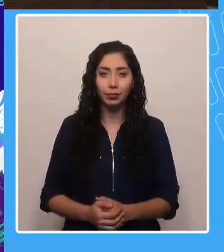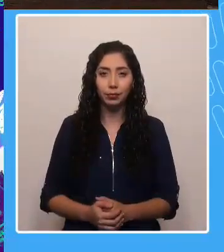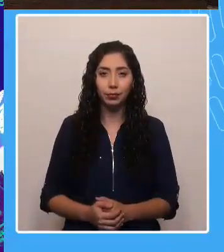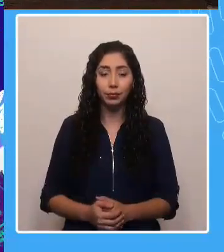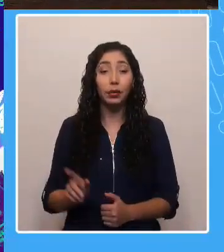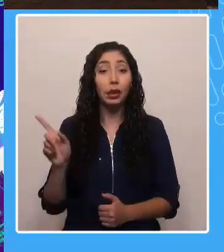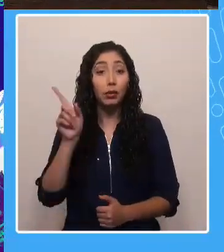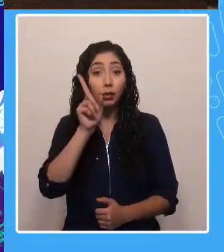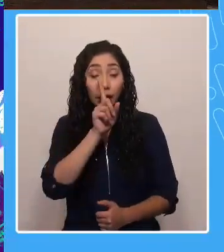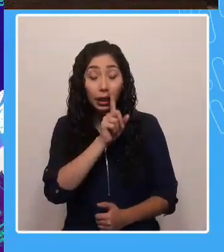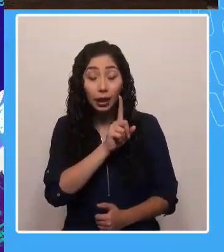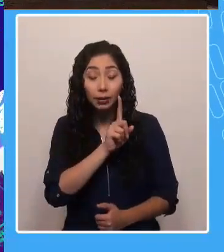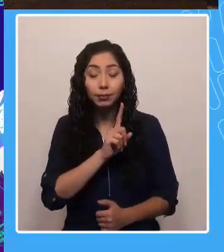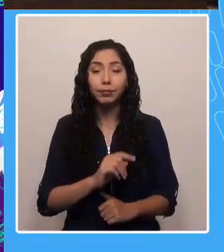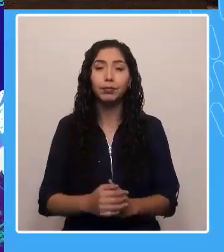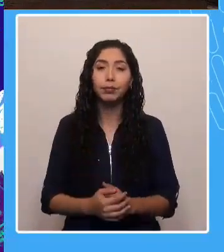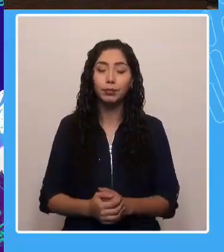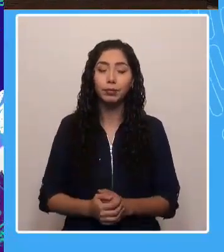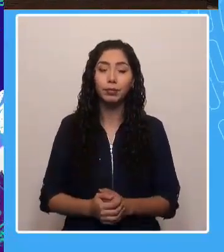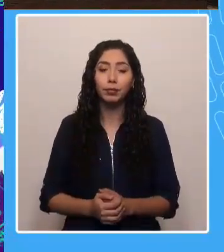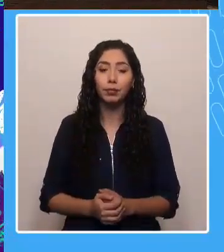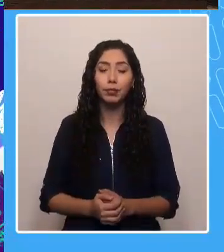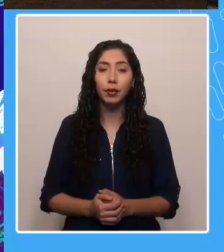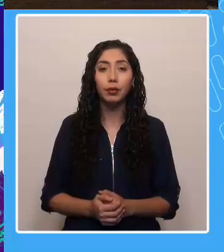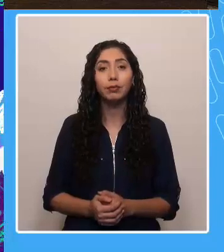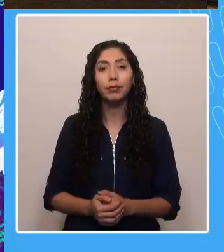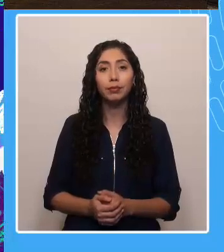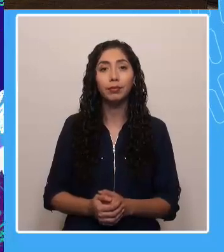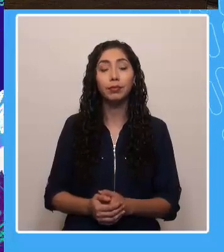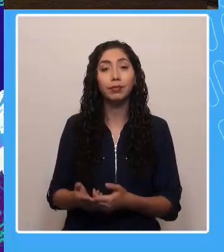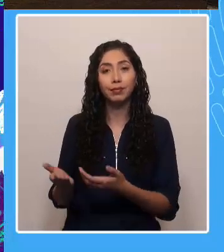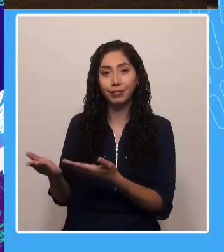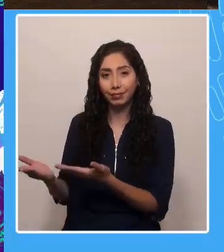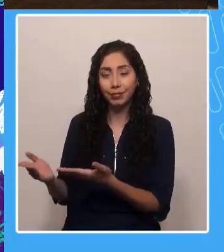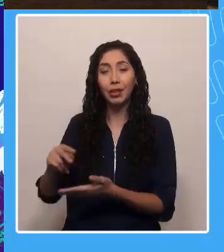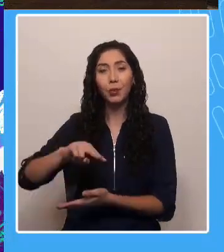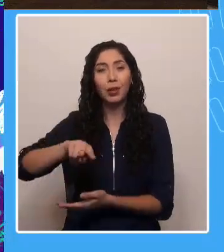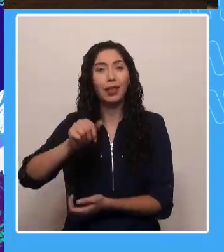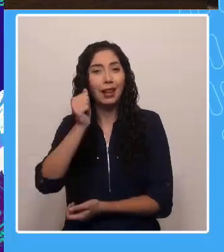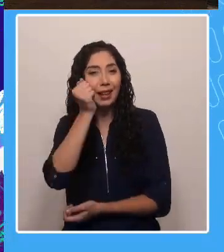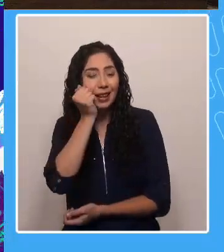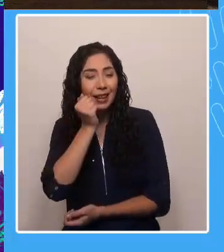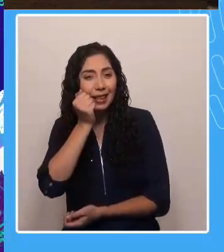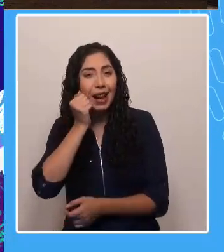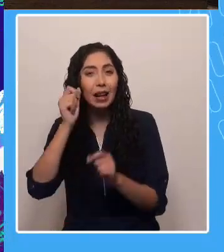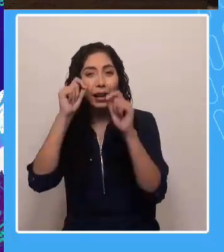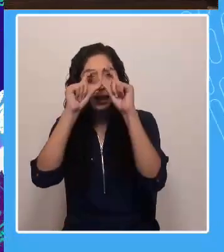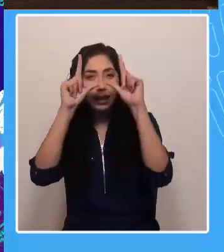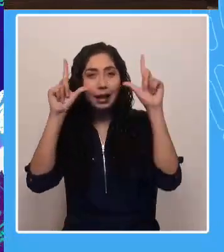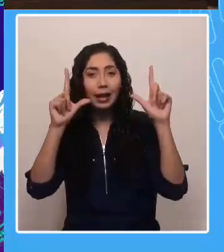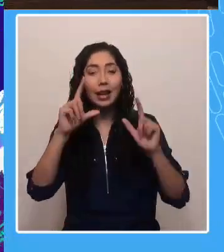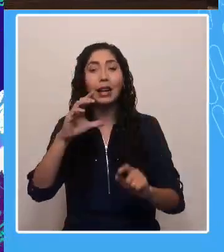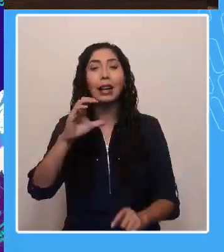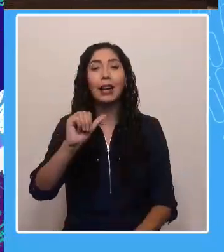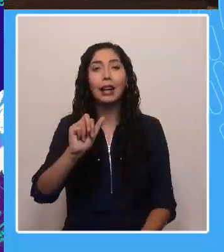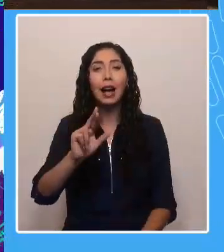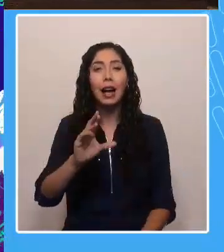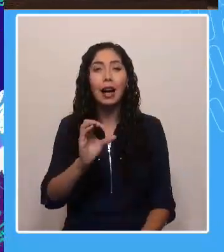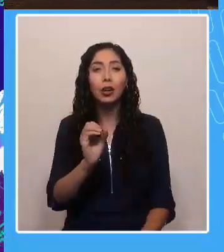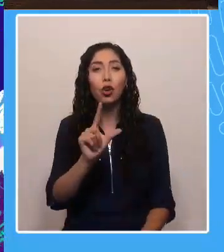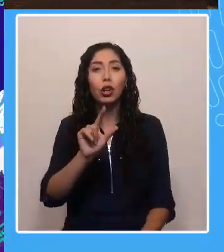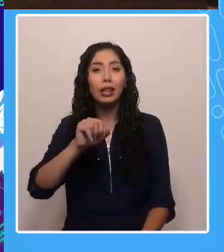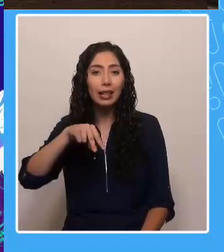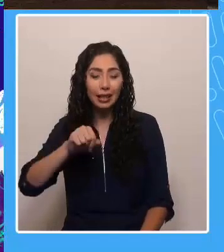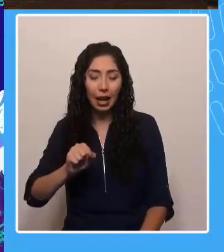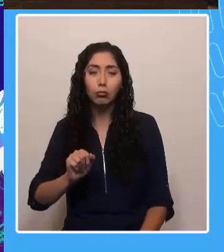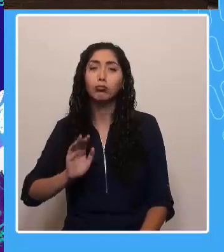Finalmente, entonces, voy a dejar a nuestra querida Carolina Videla para que siga profundizando en este